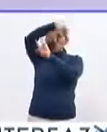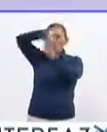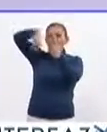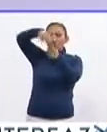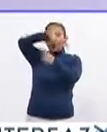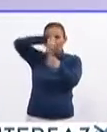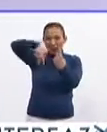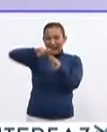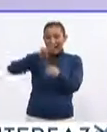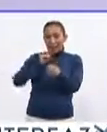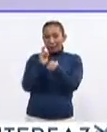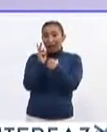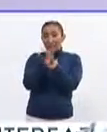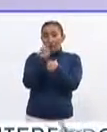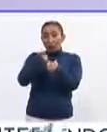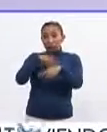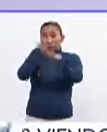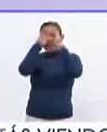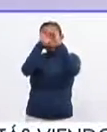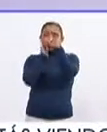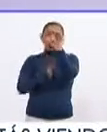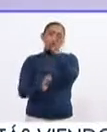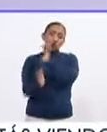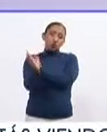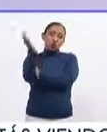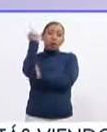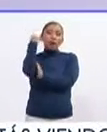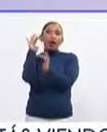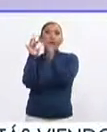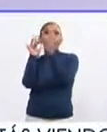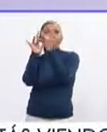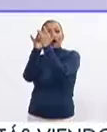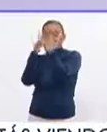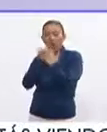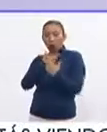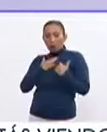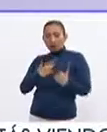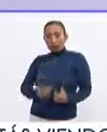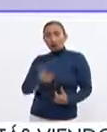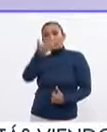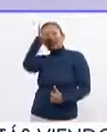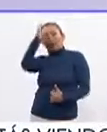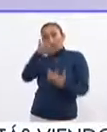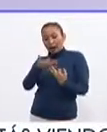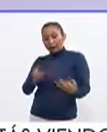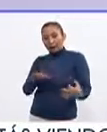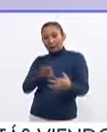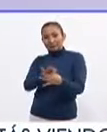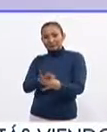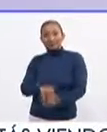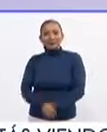de nuestro país. Una ceremonia ancestral para conectar al hombre con el cielo y la tierra.